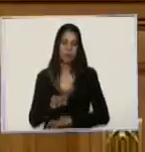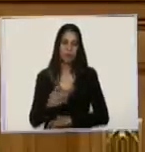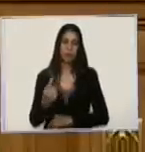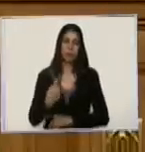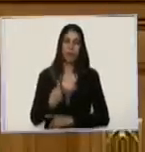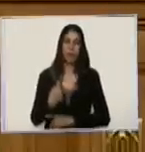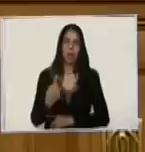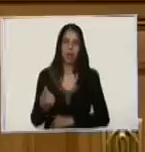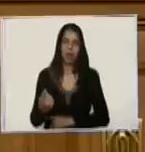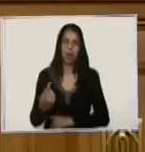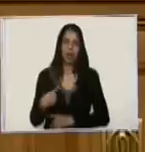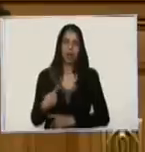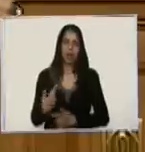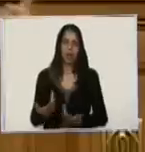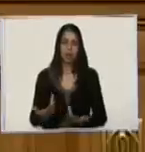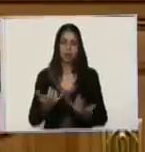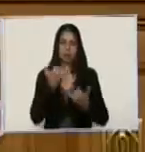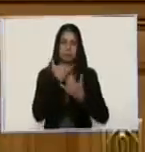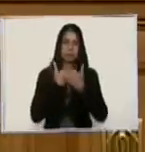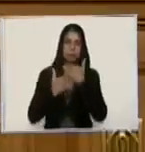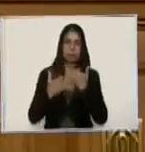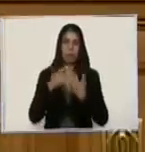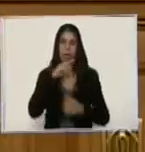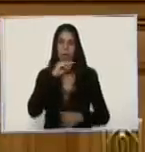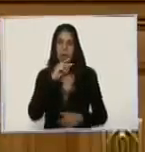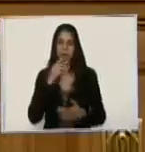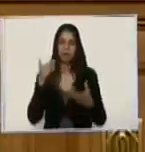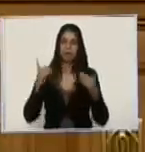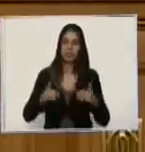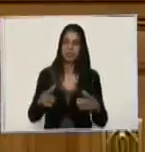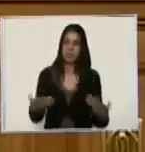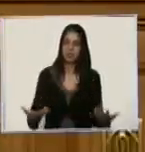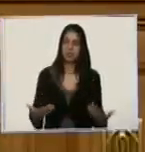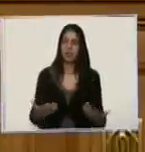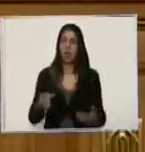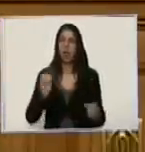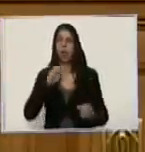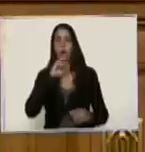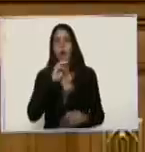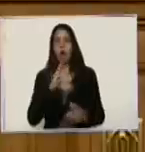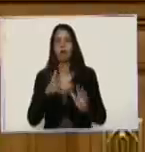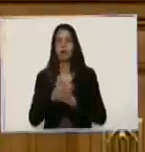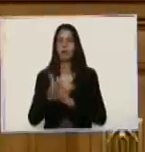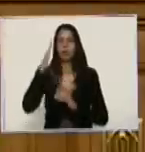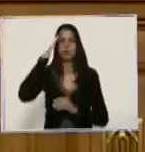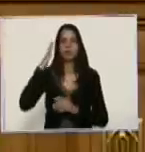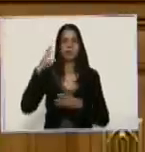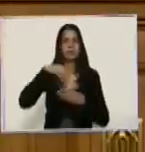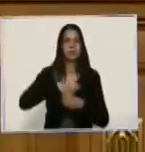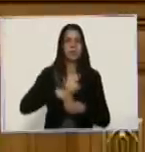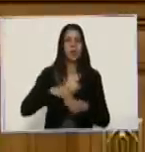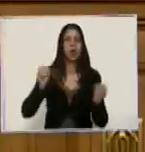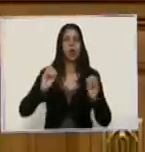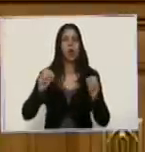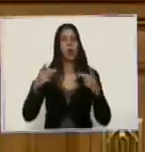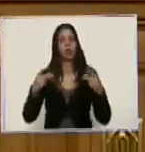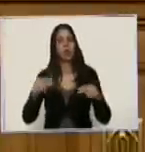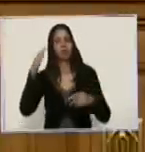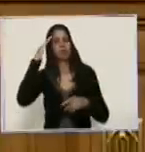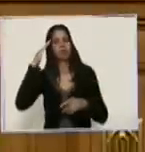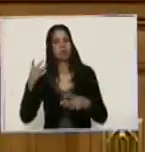adelante. Entonces, decídete, hermano. O habla de intervención militar o no habla de intervención militar.